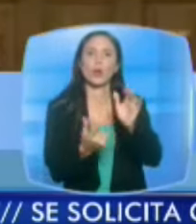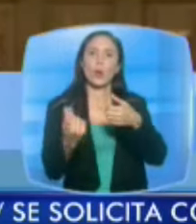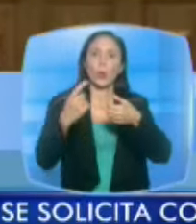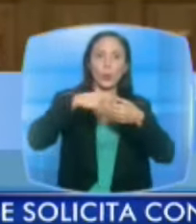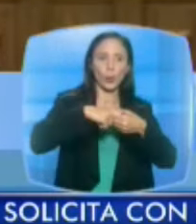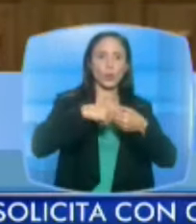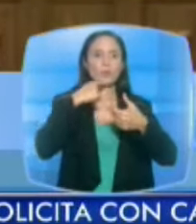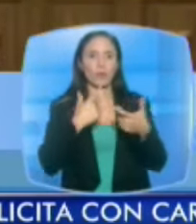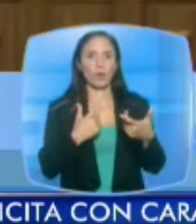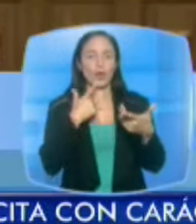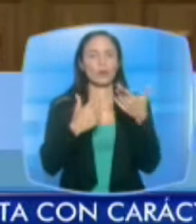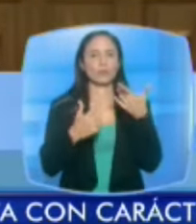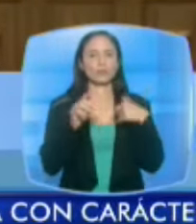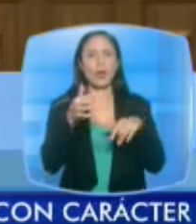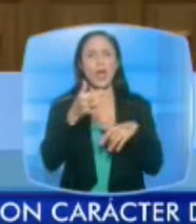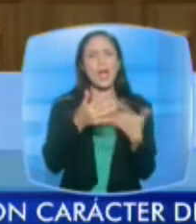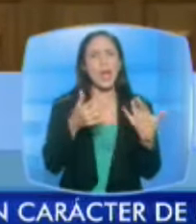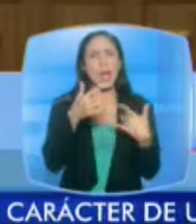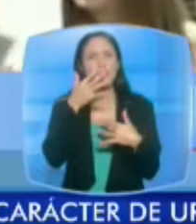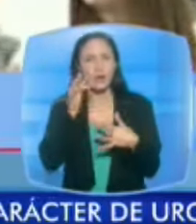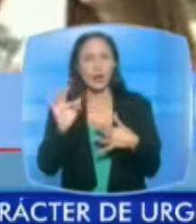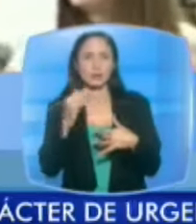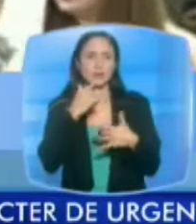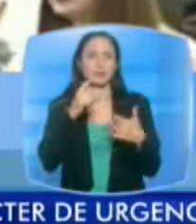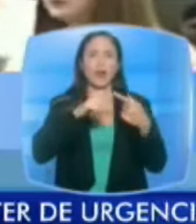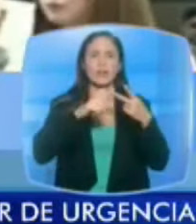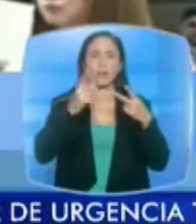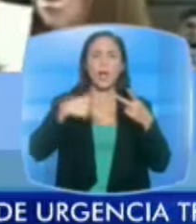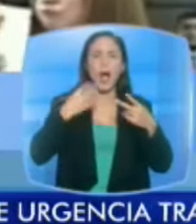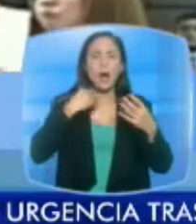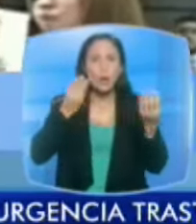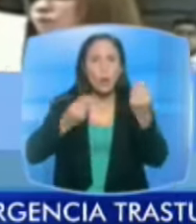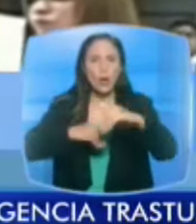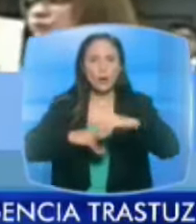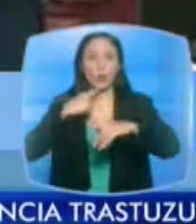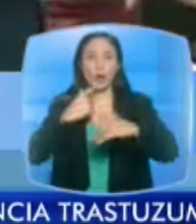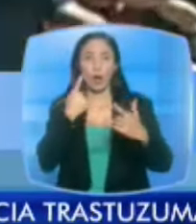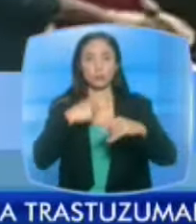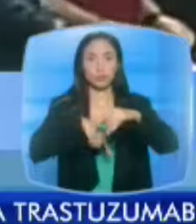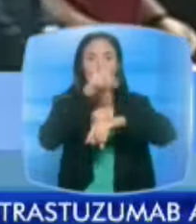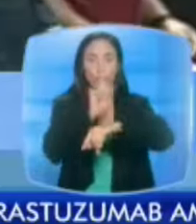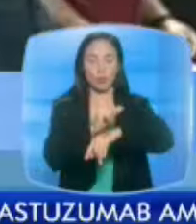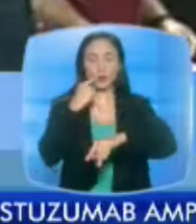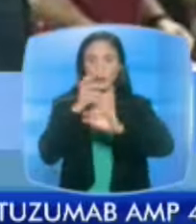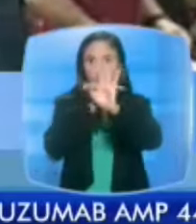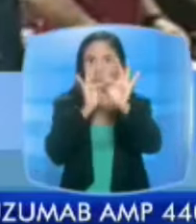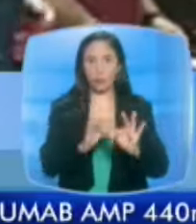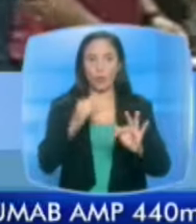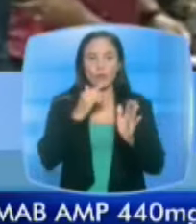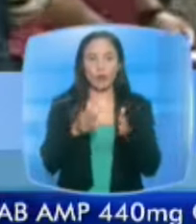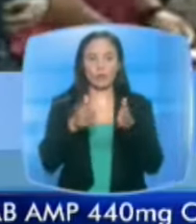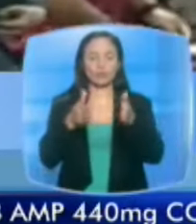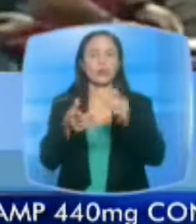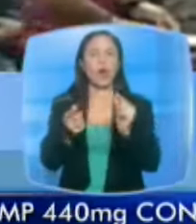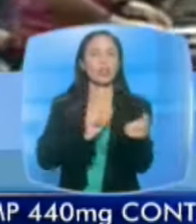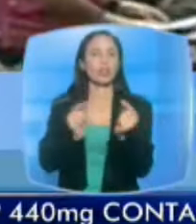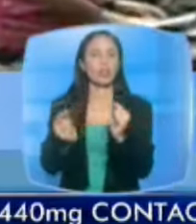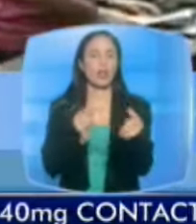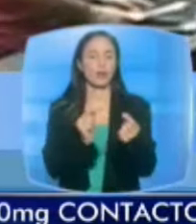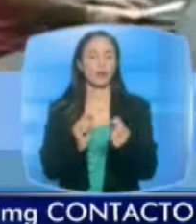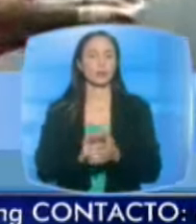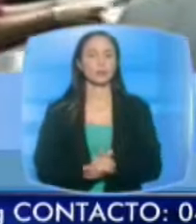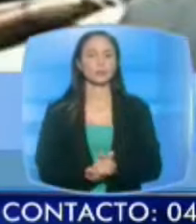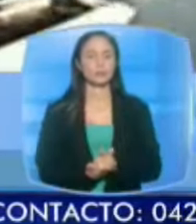laudo arbitral de París, ratifican el Acuerdo de Ginebra como único instrumento para encontrar una solución